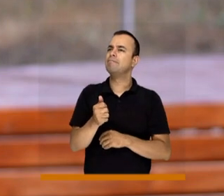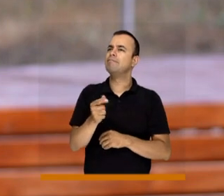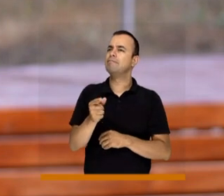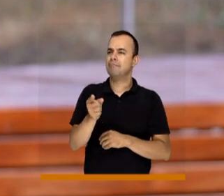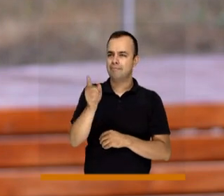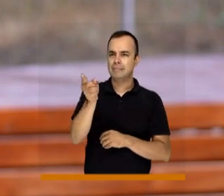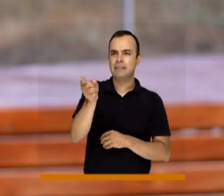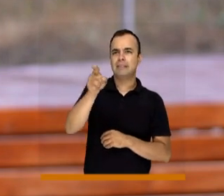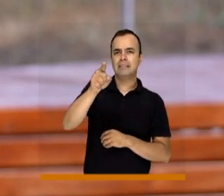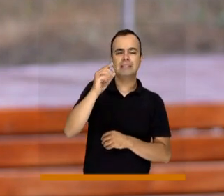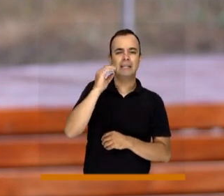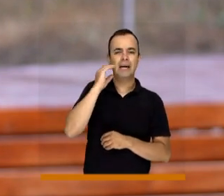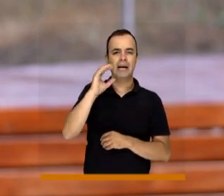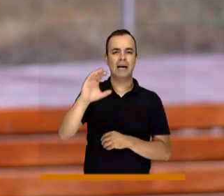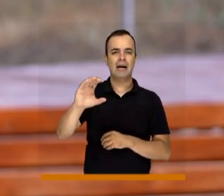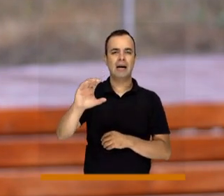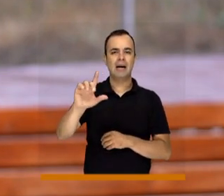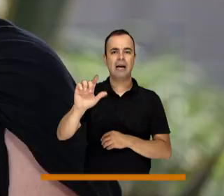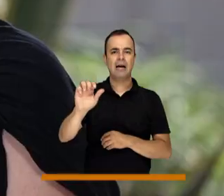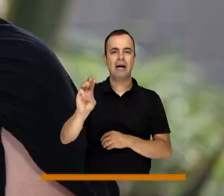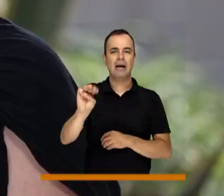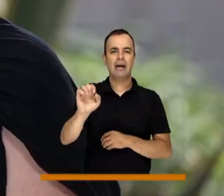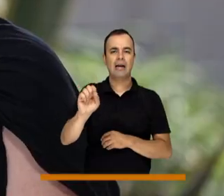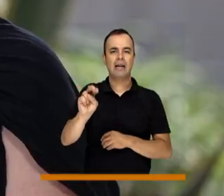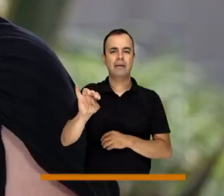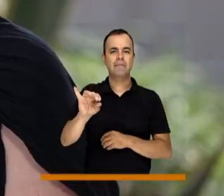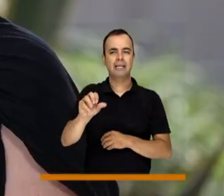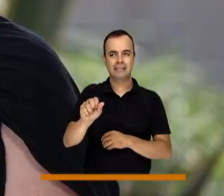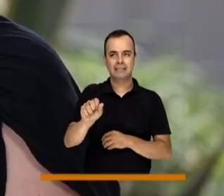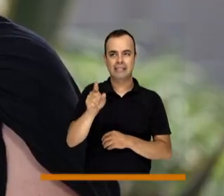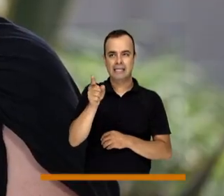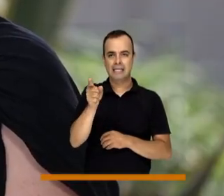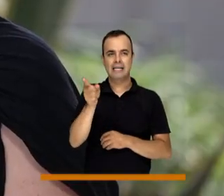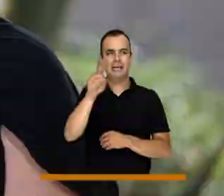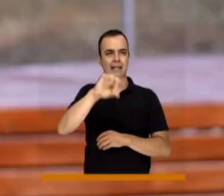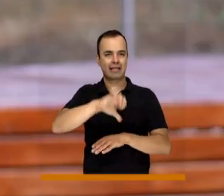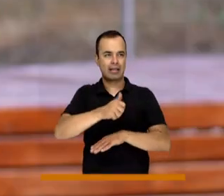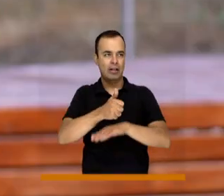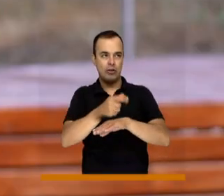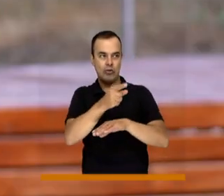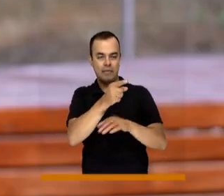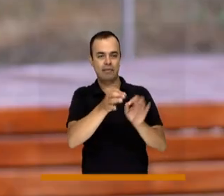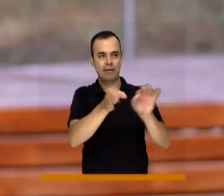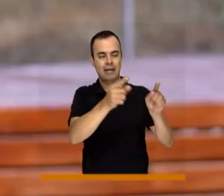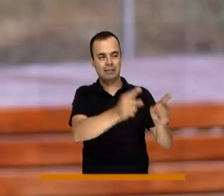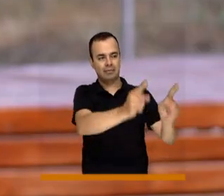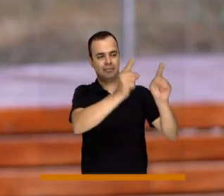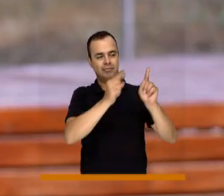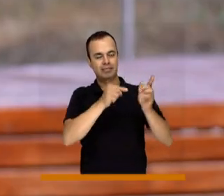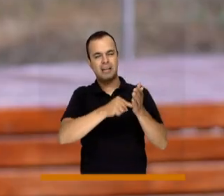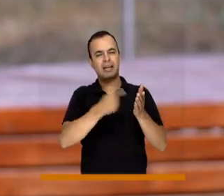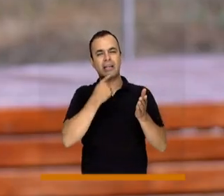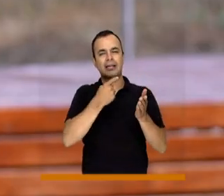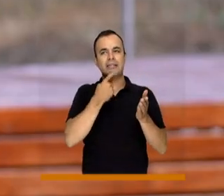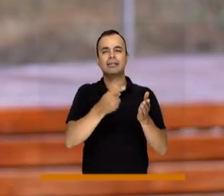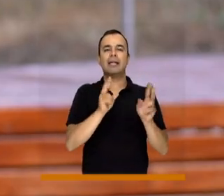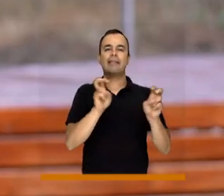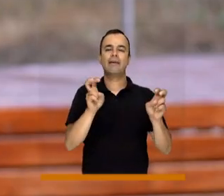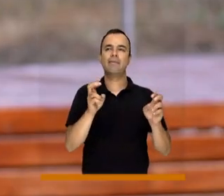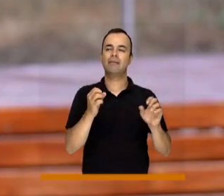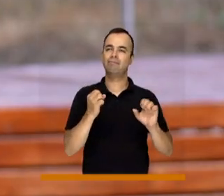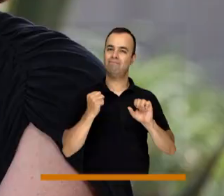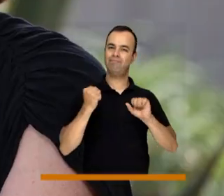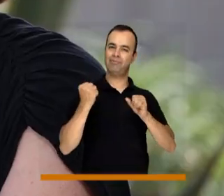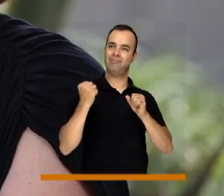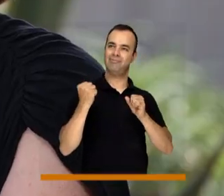proyecto Clemencia Gómez de Jaramillo? Que además también por acá nuestro director nos dejó una frase de ella: a mí me gustan